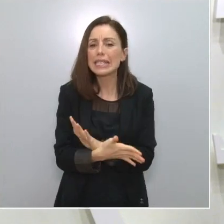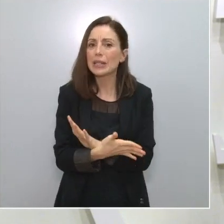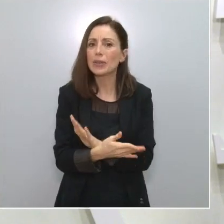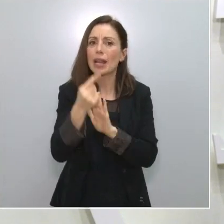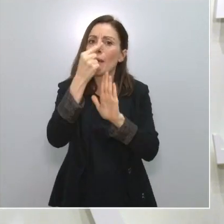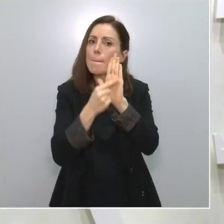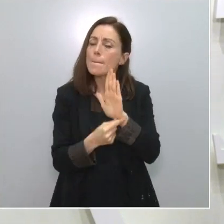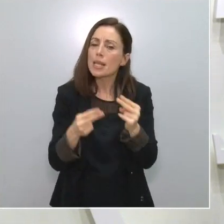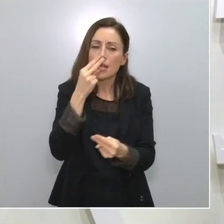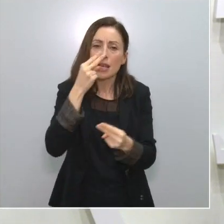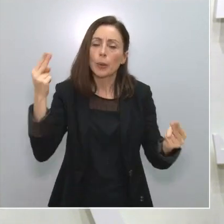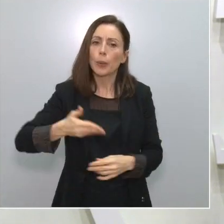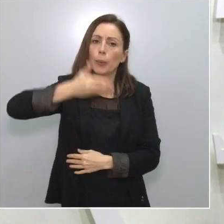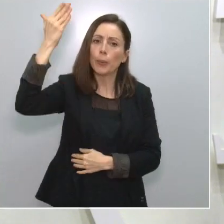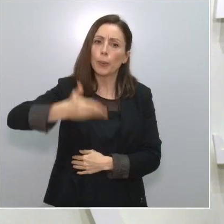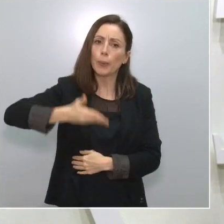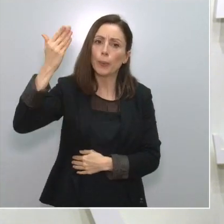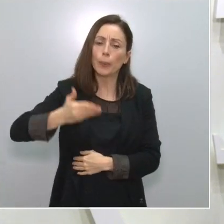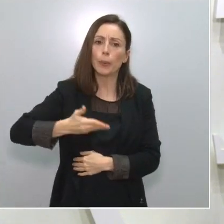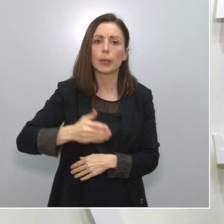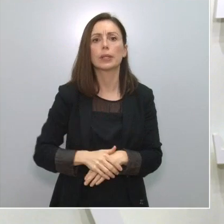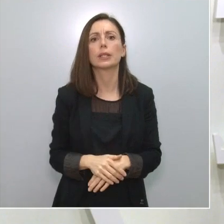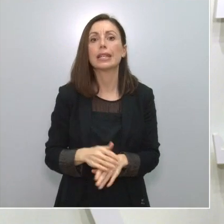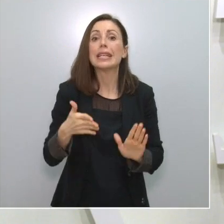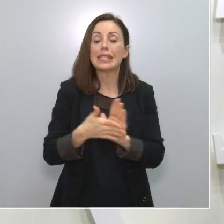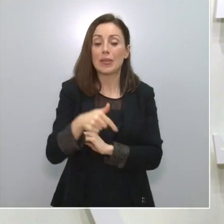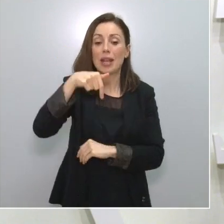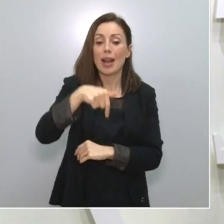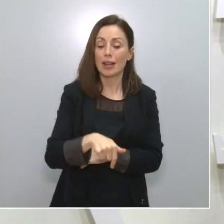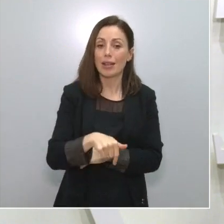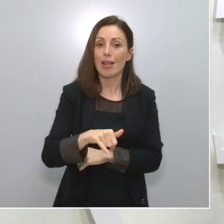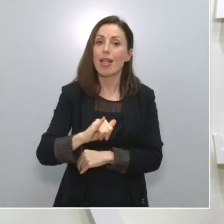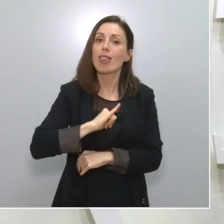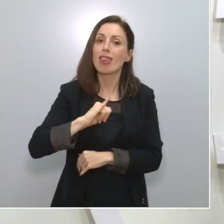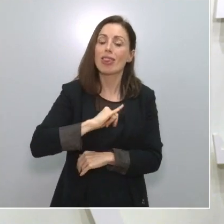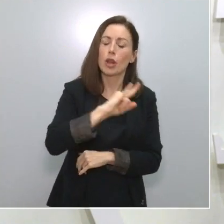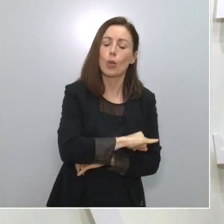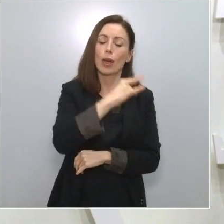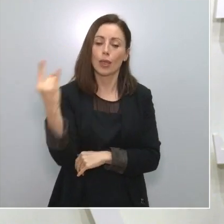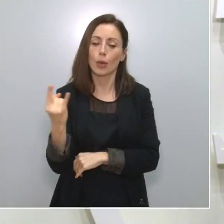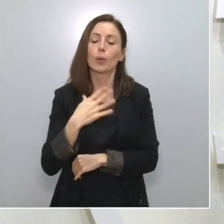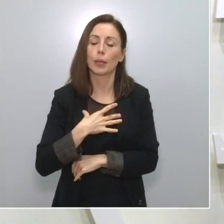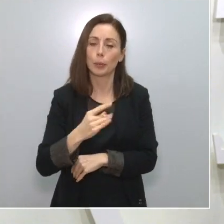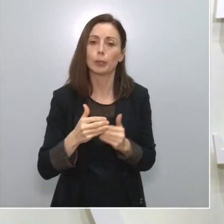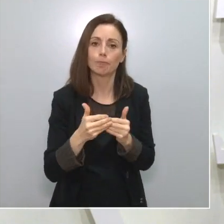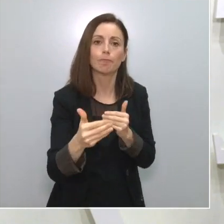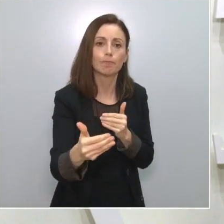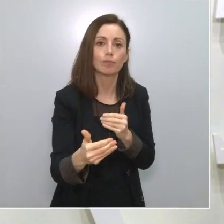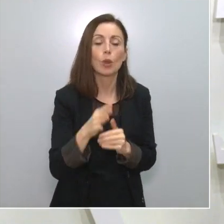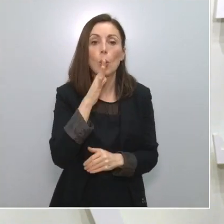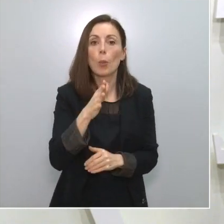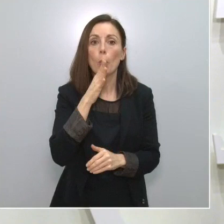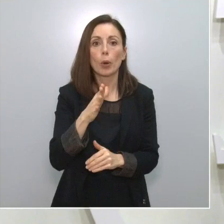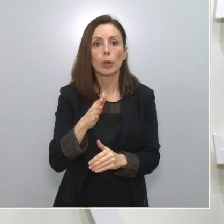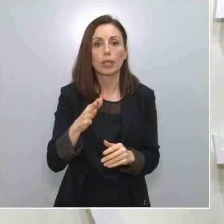públicas que van a requerir de un mayor endeudamiento de nuestra comunidad. Por lo que de nuevo he solicitado que se levante la